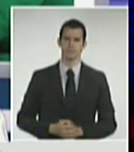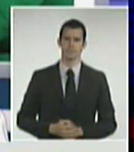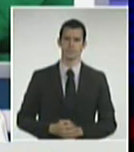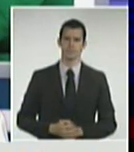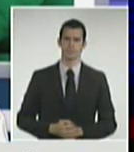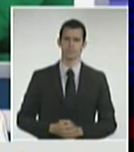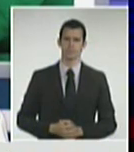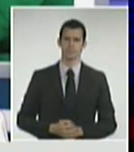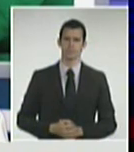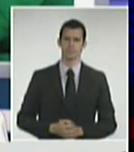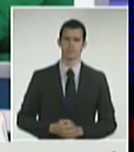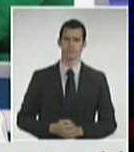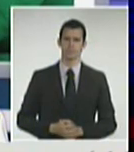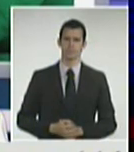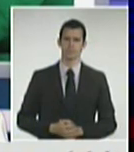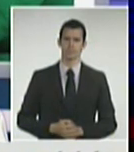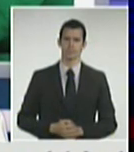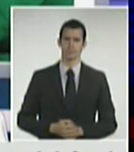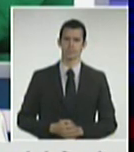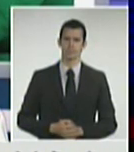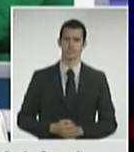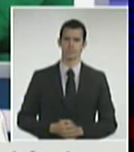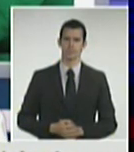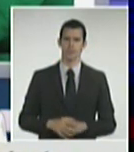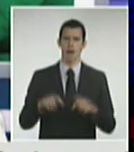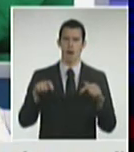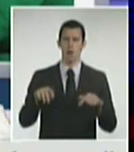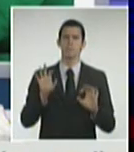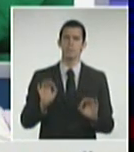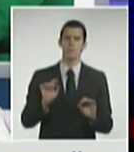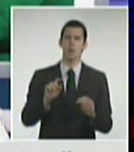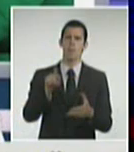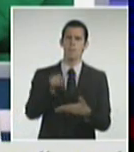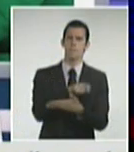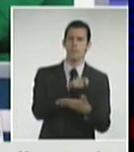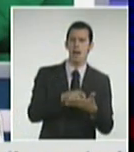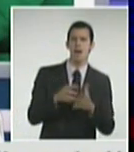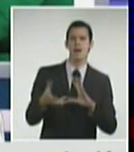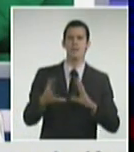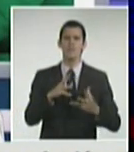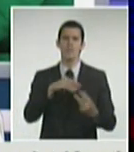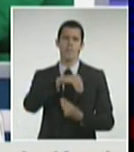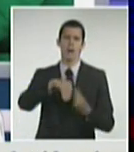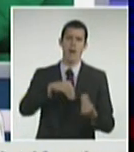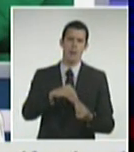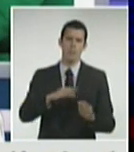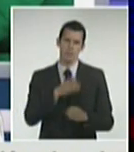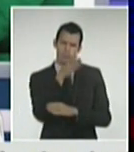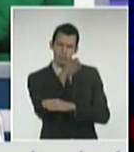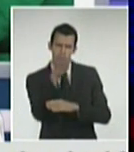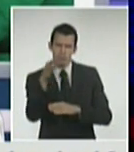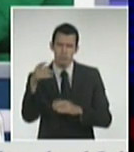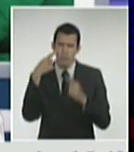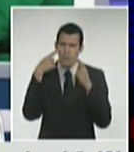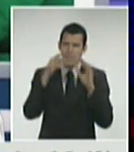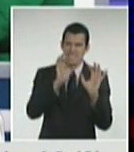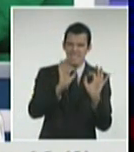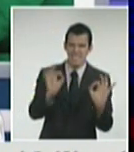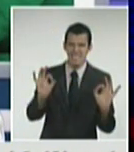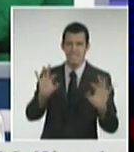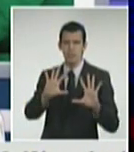tener personas en la comunidad que deben de cumplir un estricto protocolo